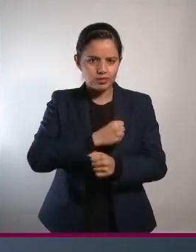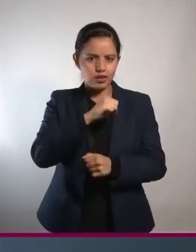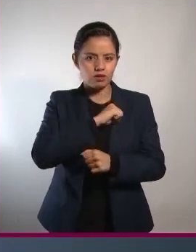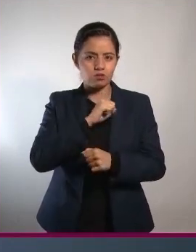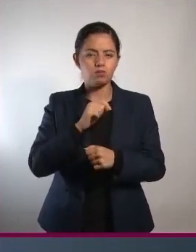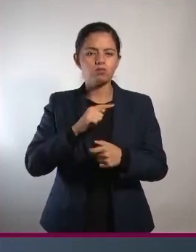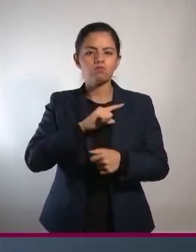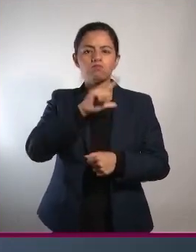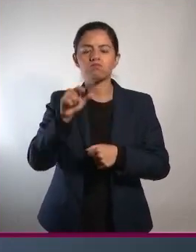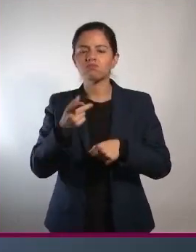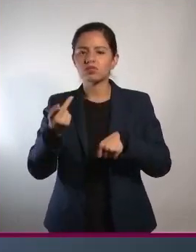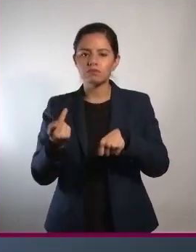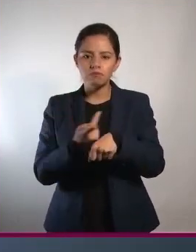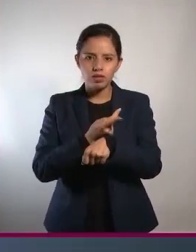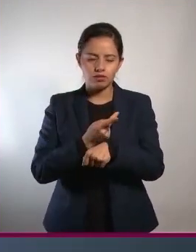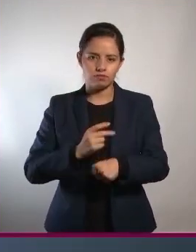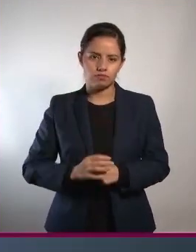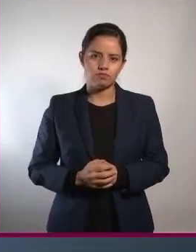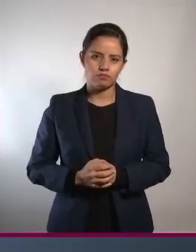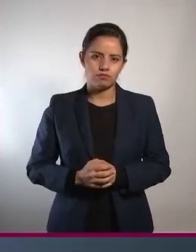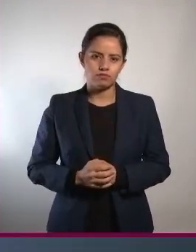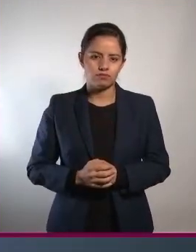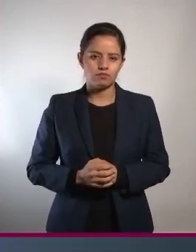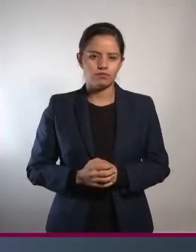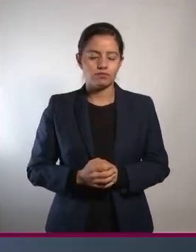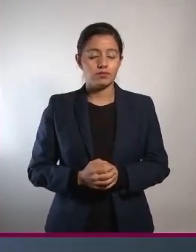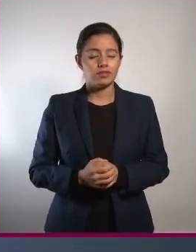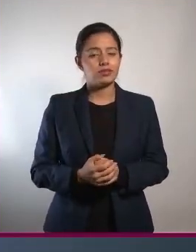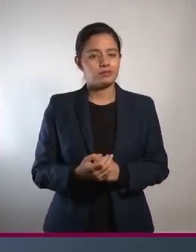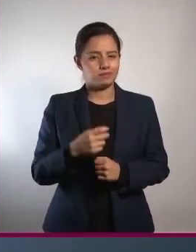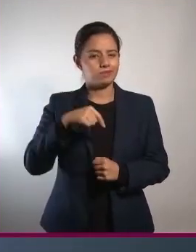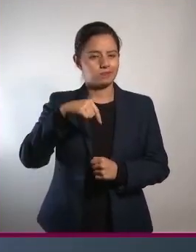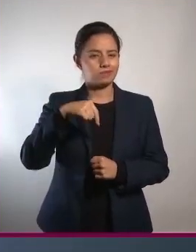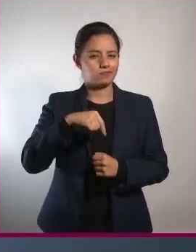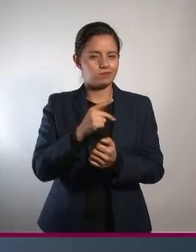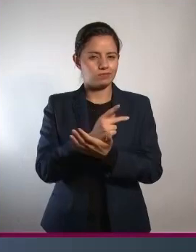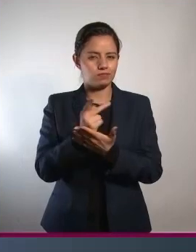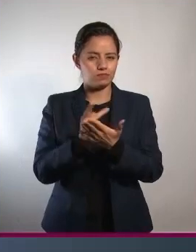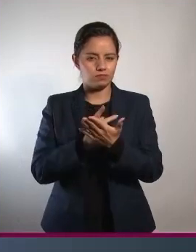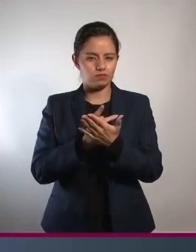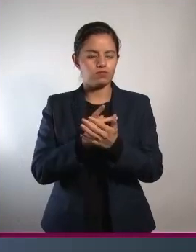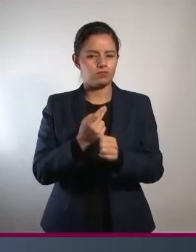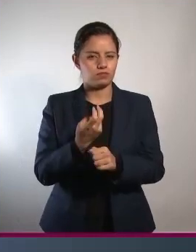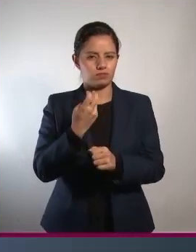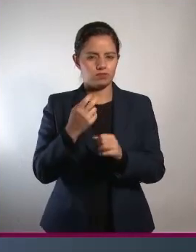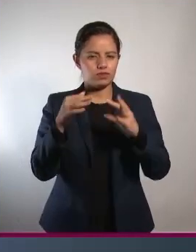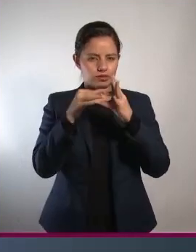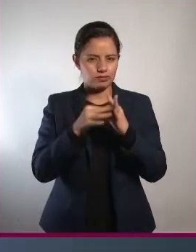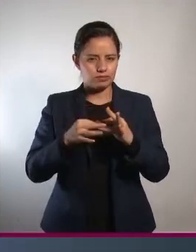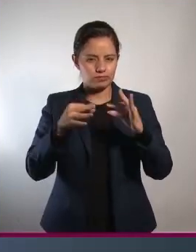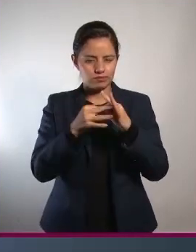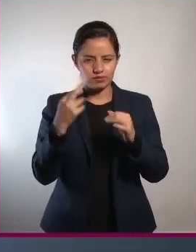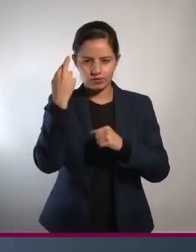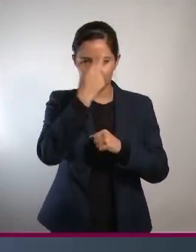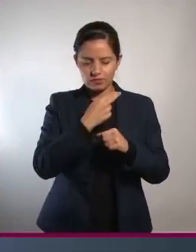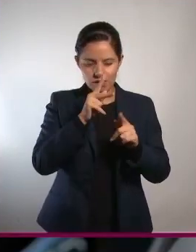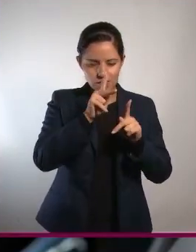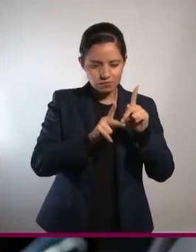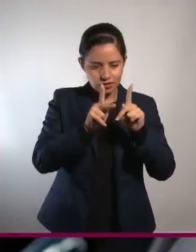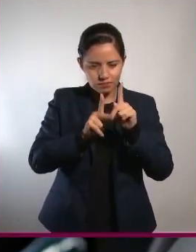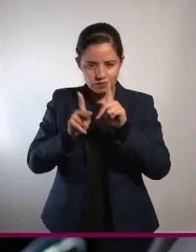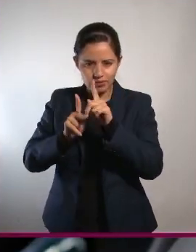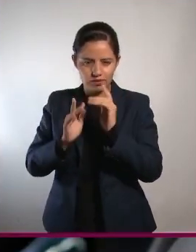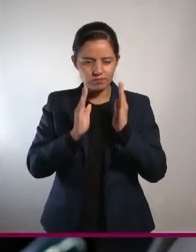o síndrome post-COVID. En este programa haremos un repaso por las etapas que puede experimentar